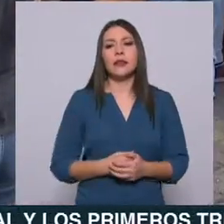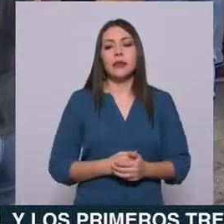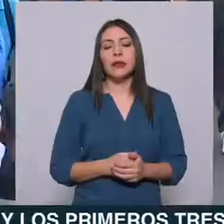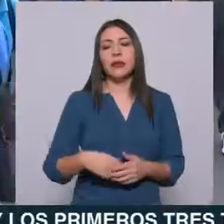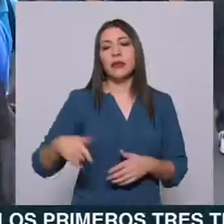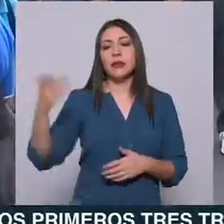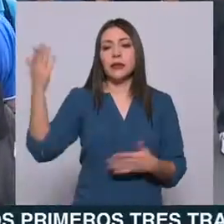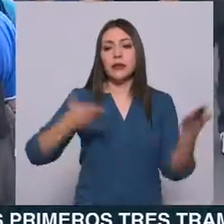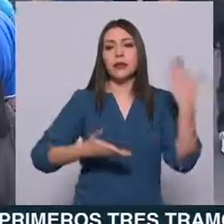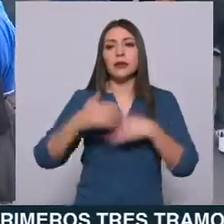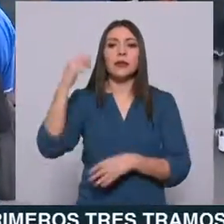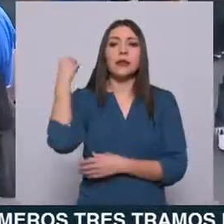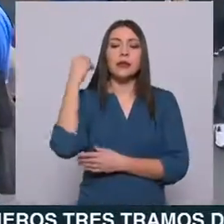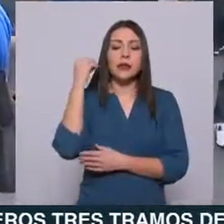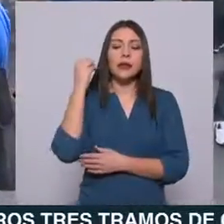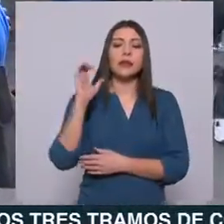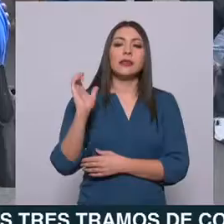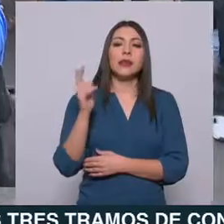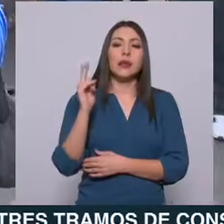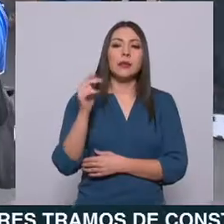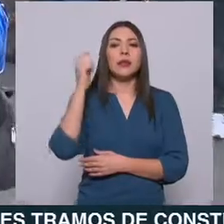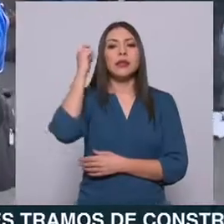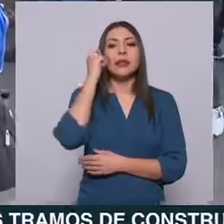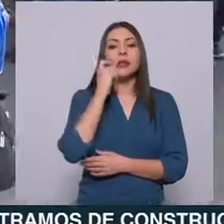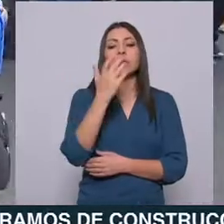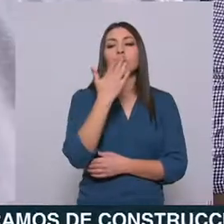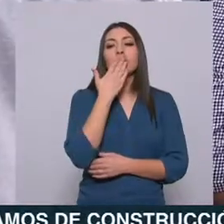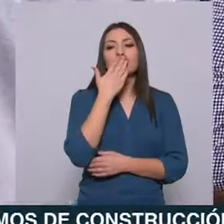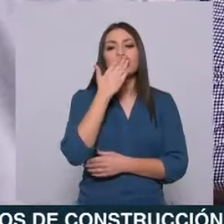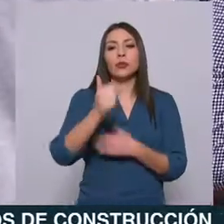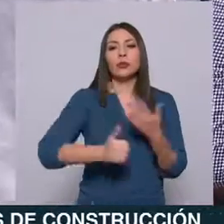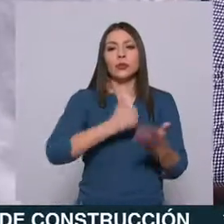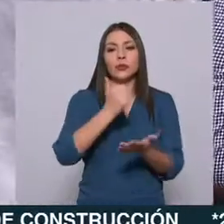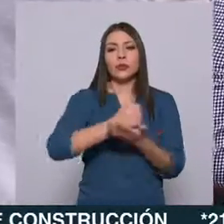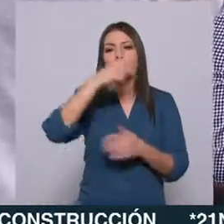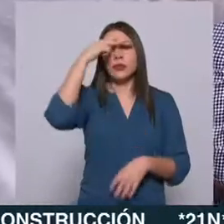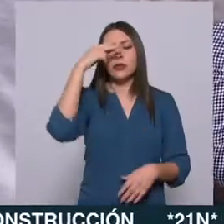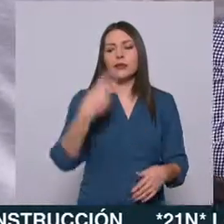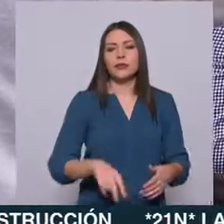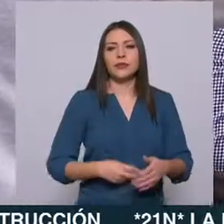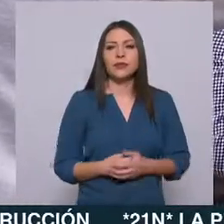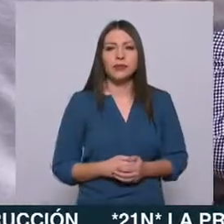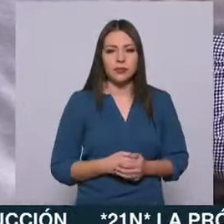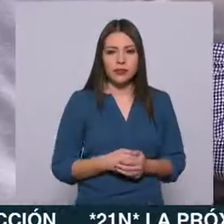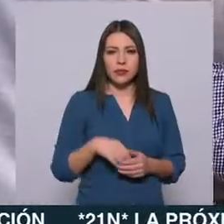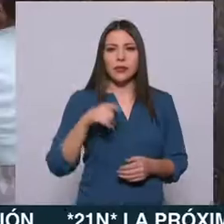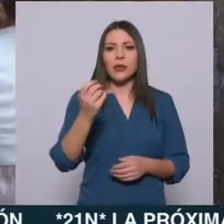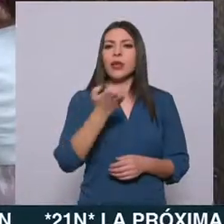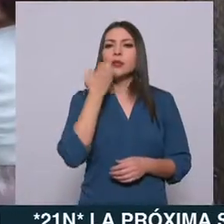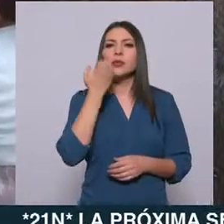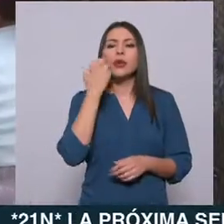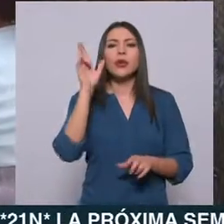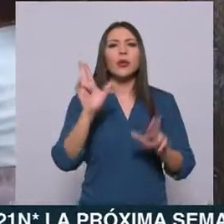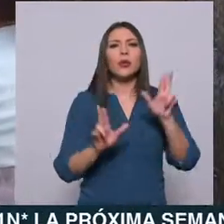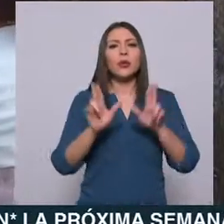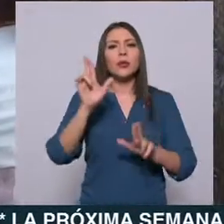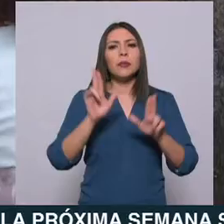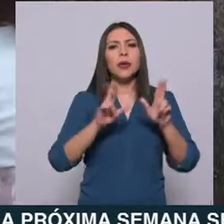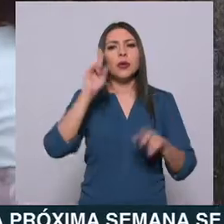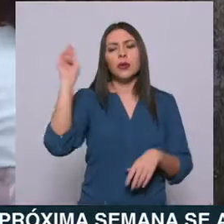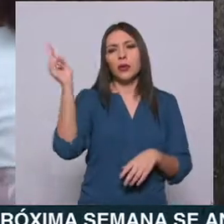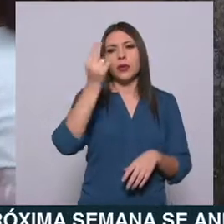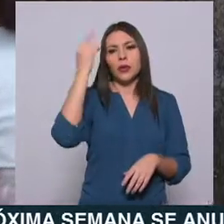de Oaxaca, Chiapas, Guerrero, Sonora y de la Ciudad de México al exterior de la ex Escuela Normal Superior de México.